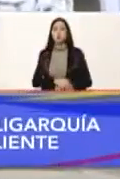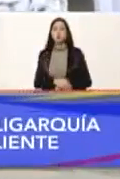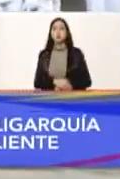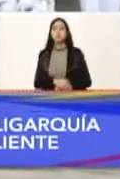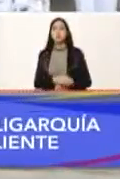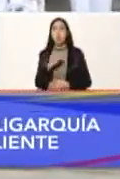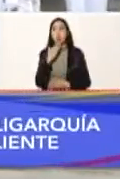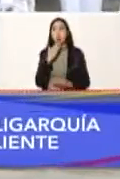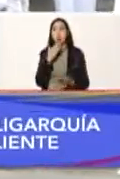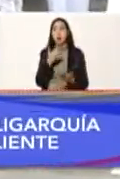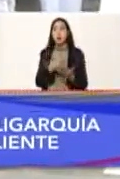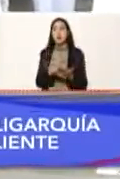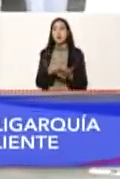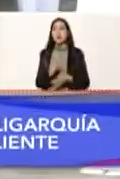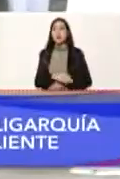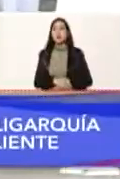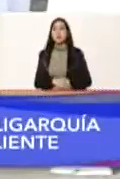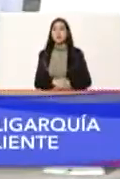Agradecer